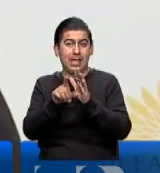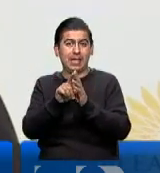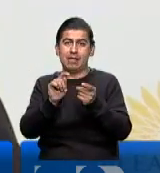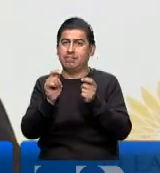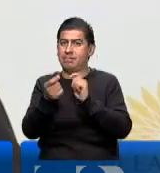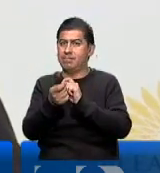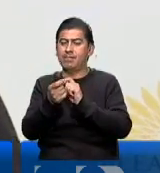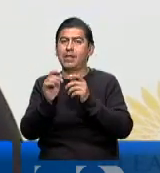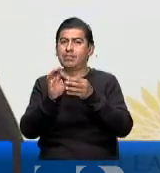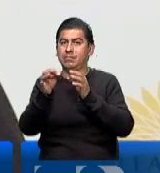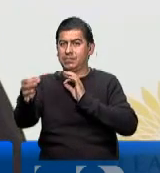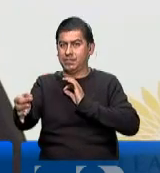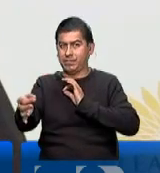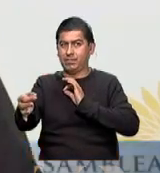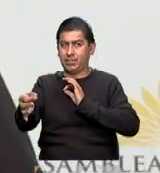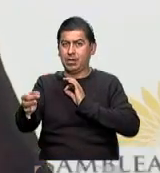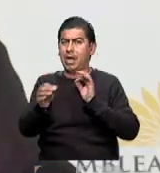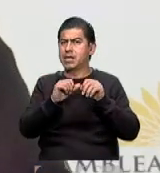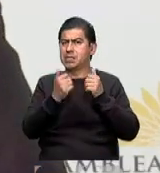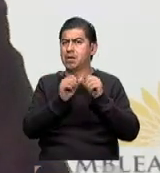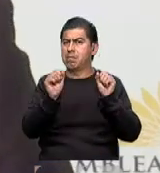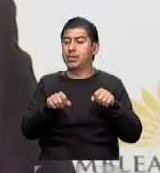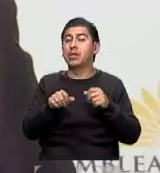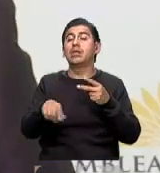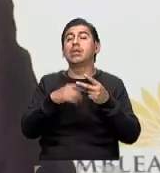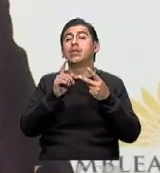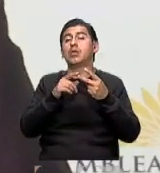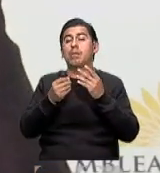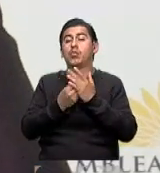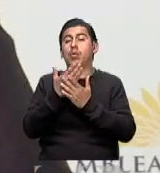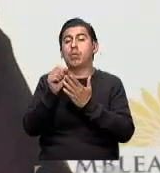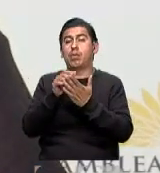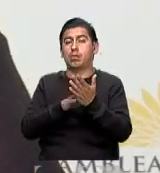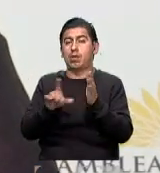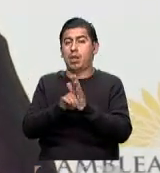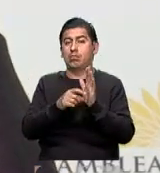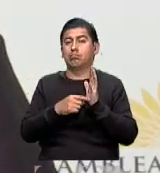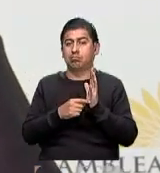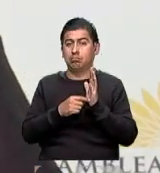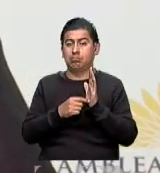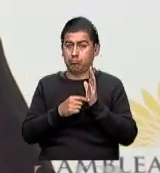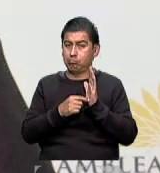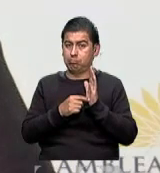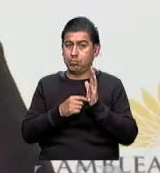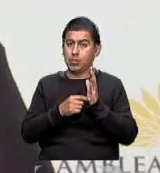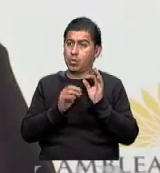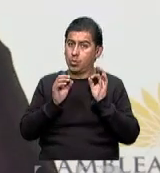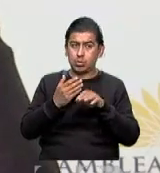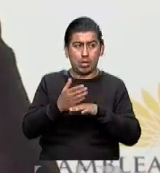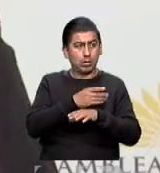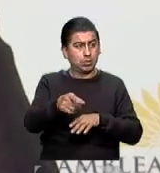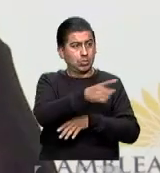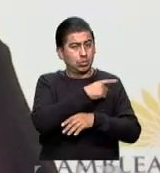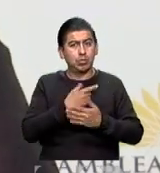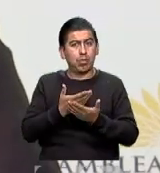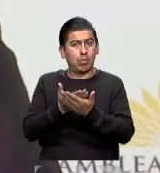publicado por el presidente de la república con más han vista lo podemos hacer y presentar el nuevo proyecto de ley recopilando incluyendo todas las propuestas de